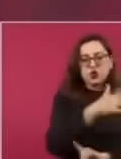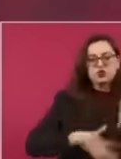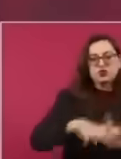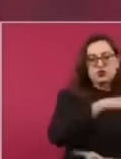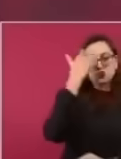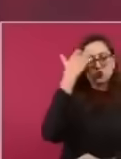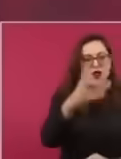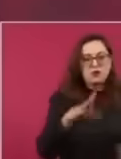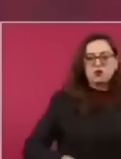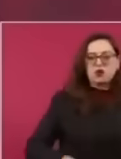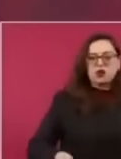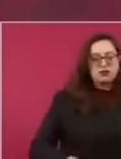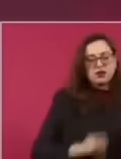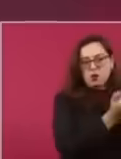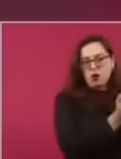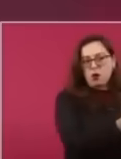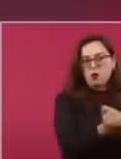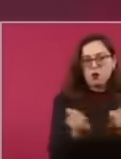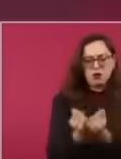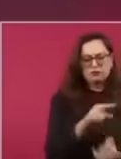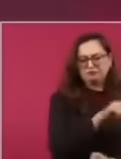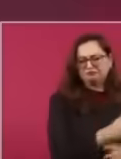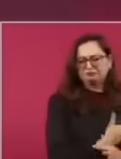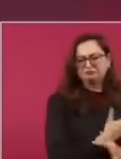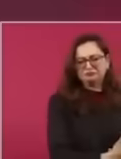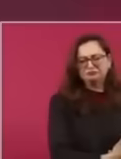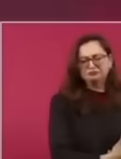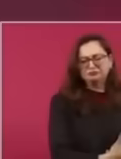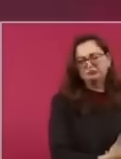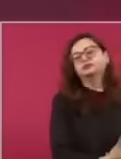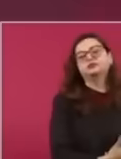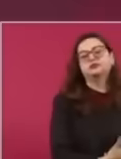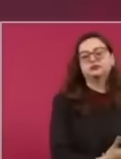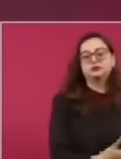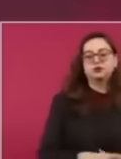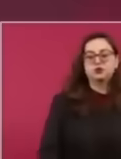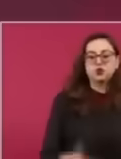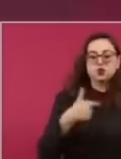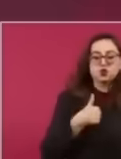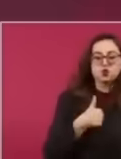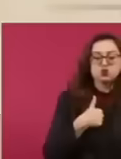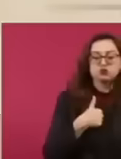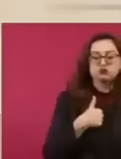Él mismo dice, yo solo sé de cuestiones